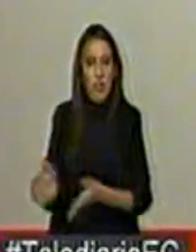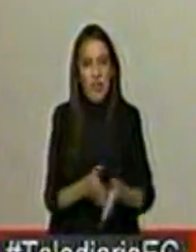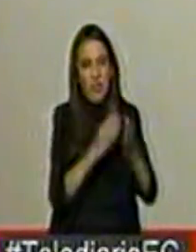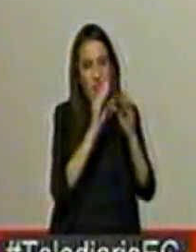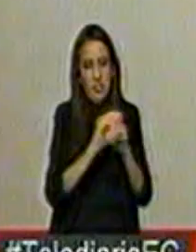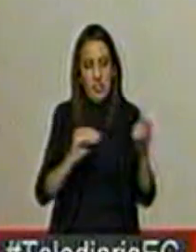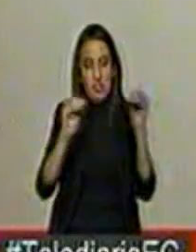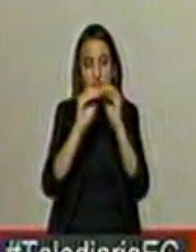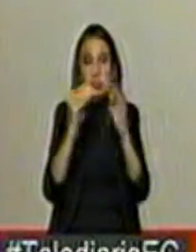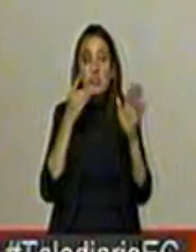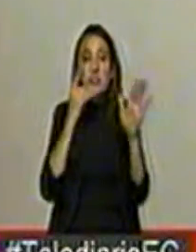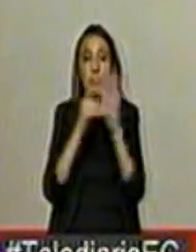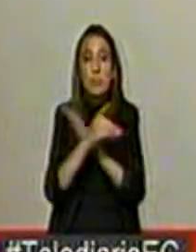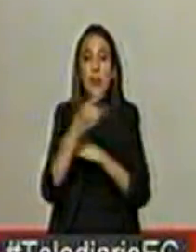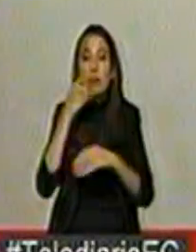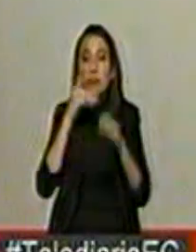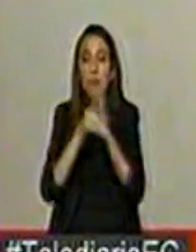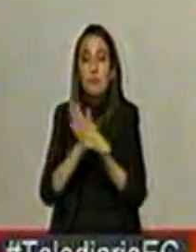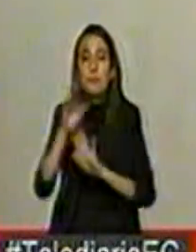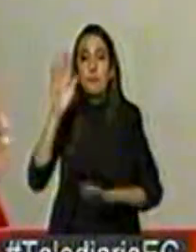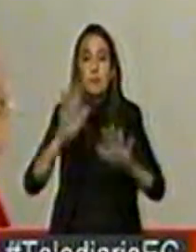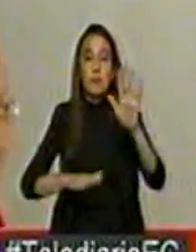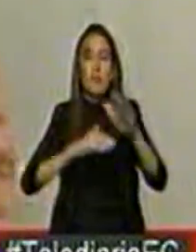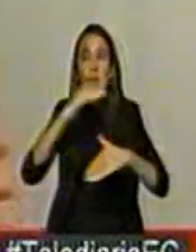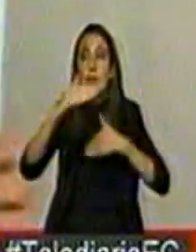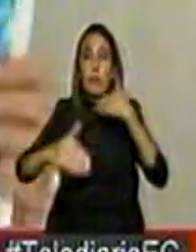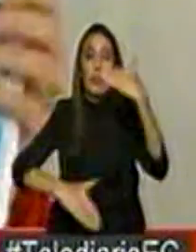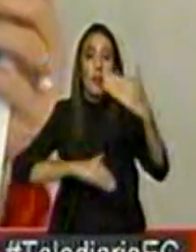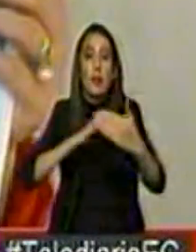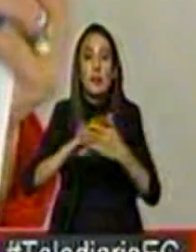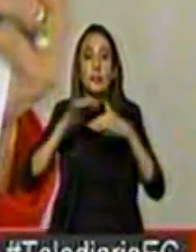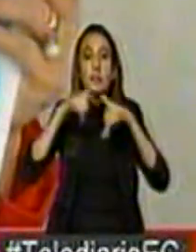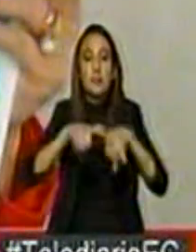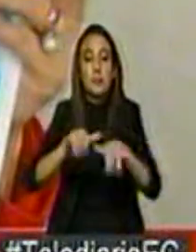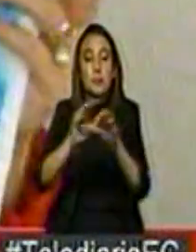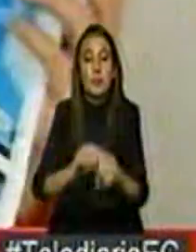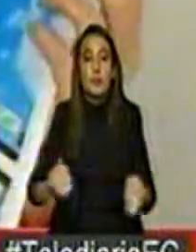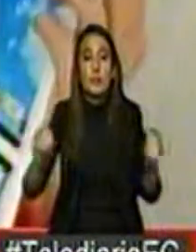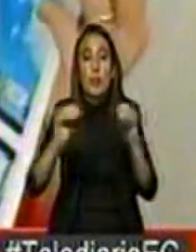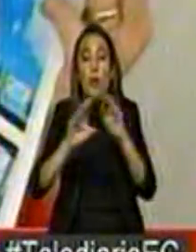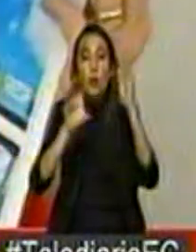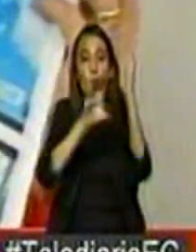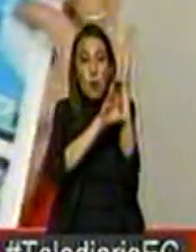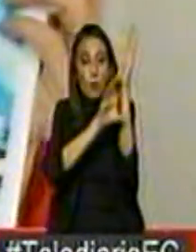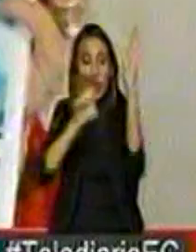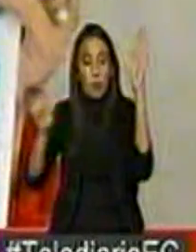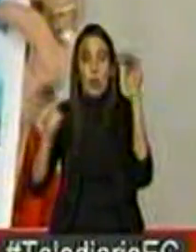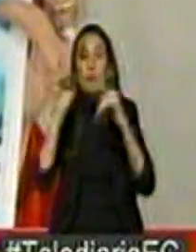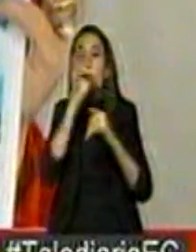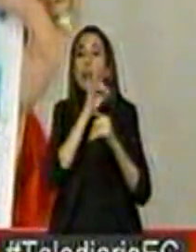la denuncia que presentamos nosotros en el mes de abril adquirió un departamento en los